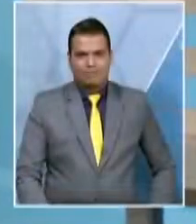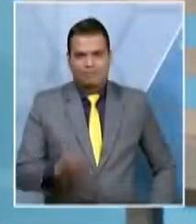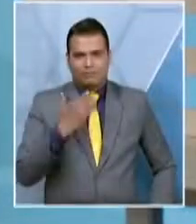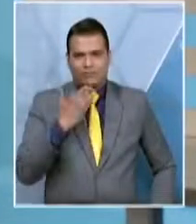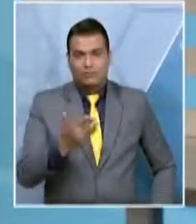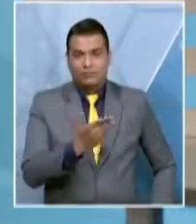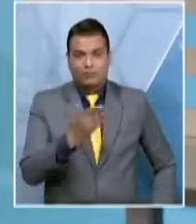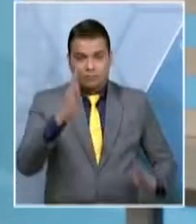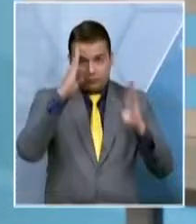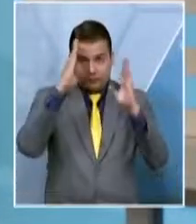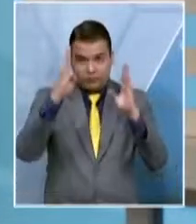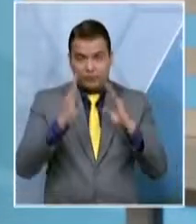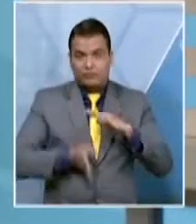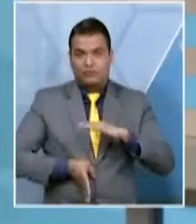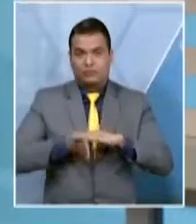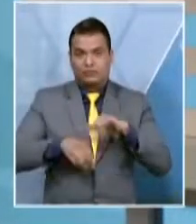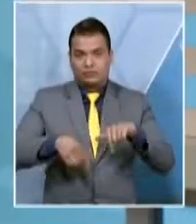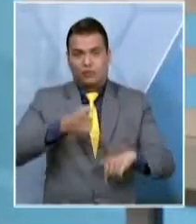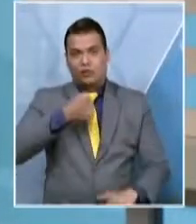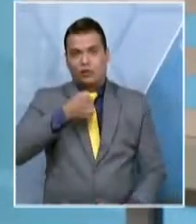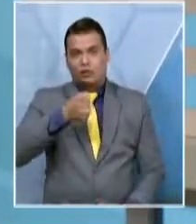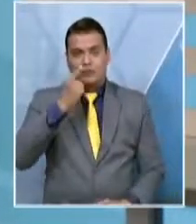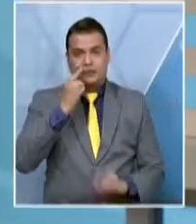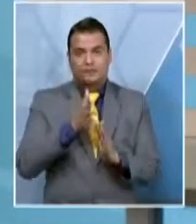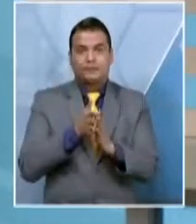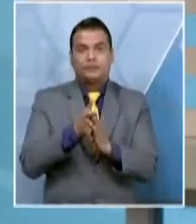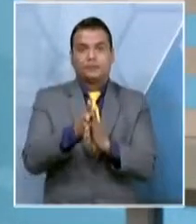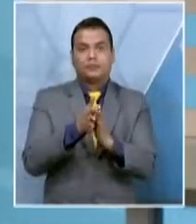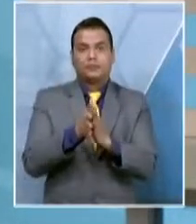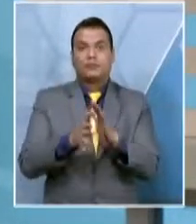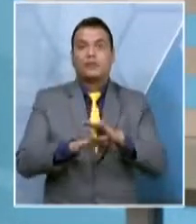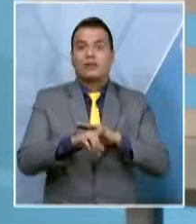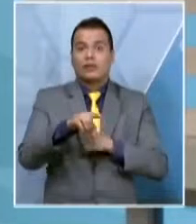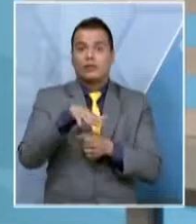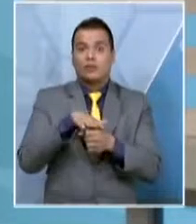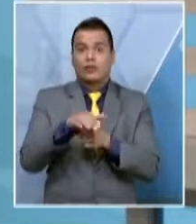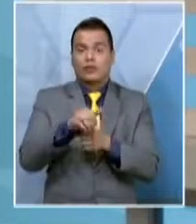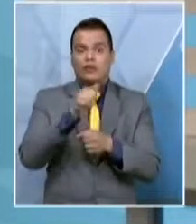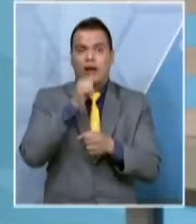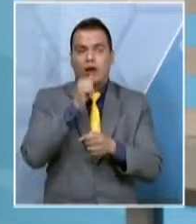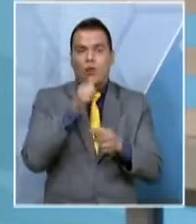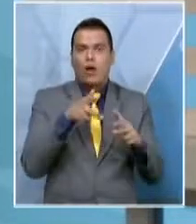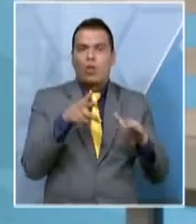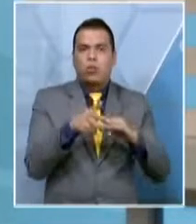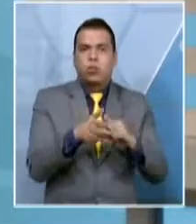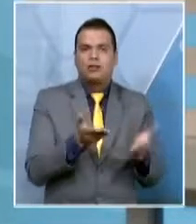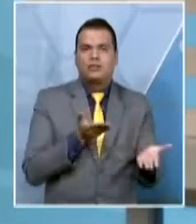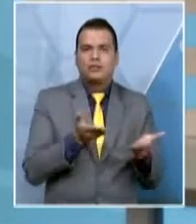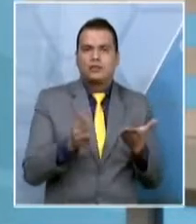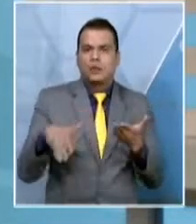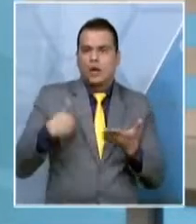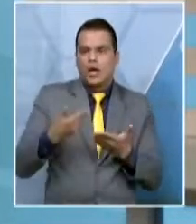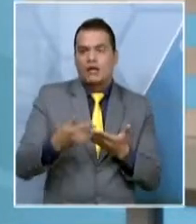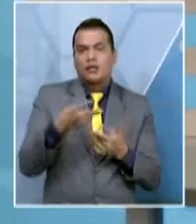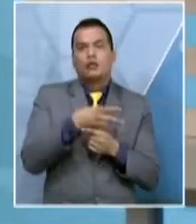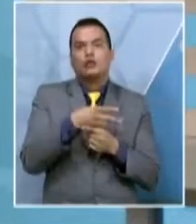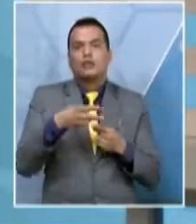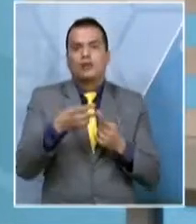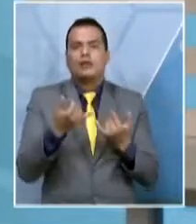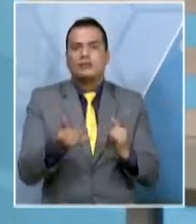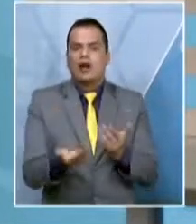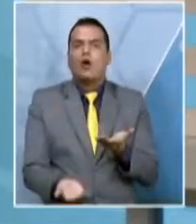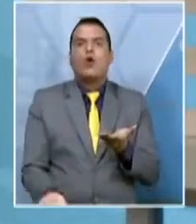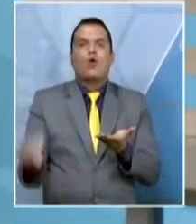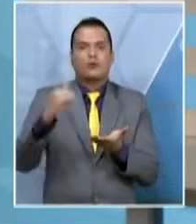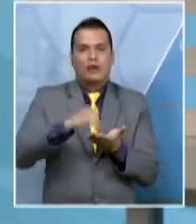Gracias por continuar con nosotros en 90 Minutos. Y después de 2 semanas sin agua potable, por fin los bonaverenses podrán volver